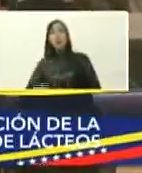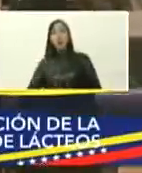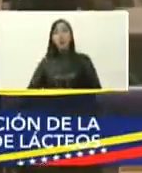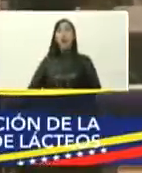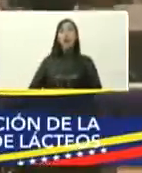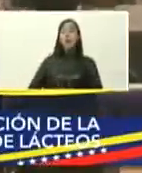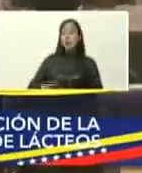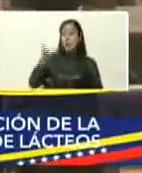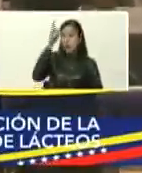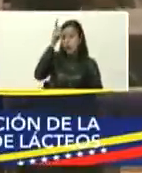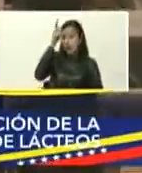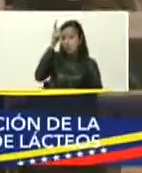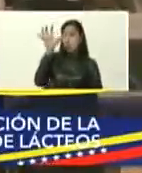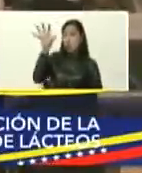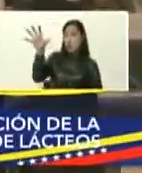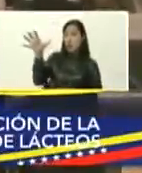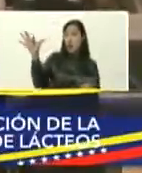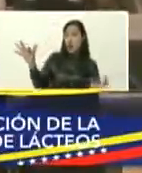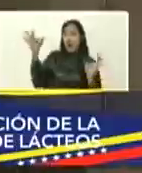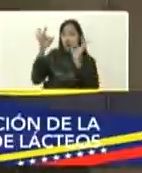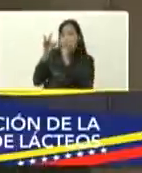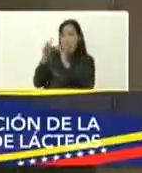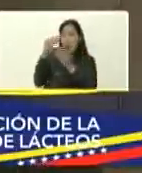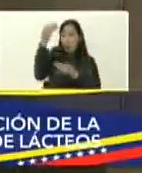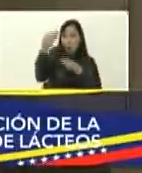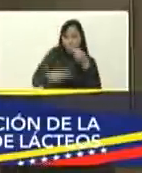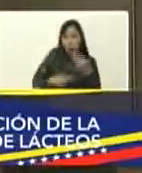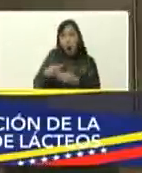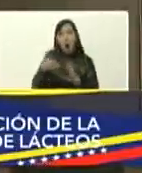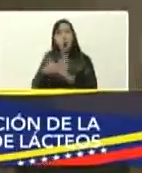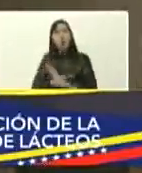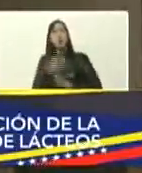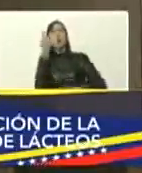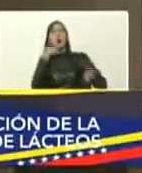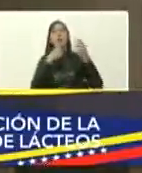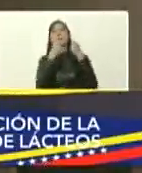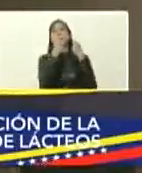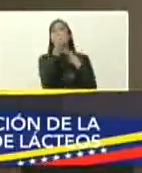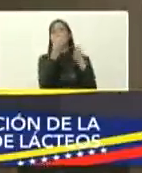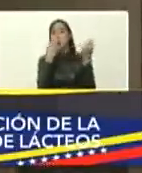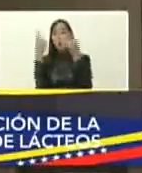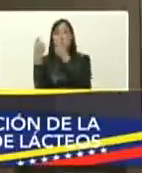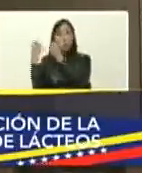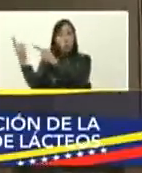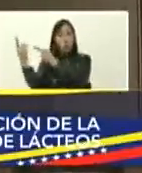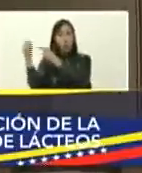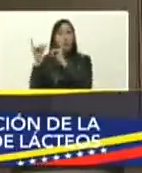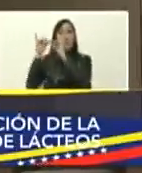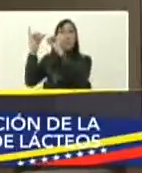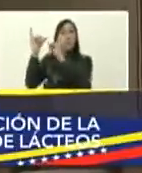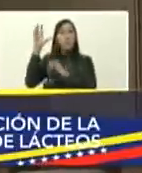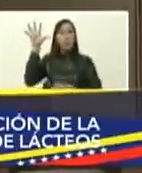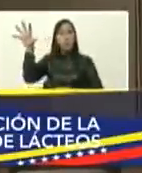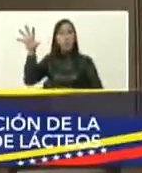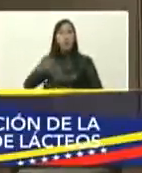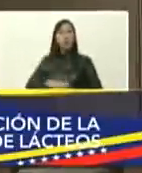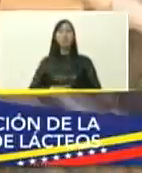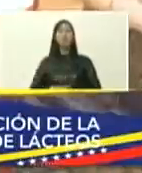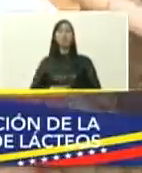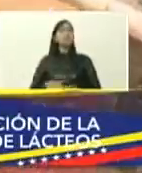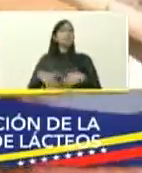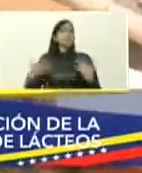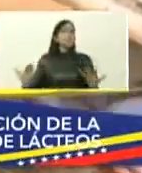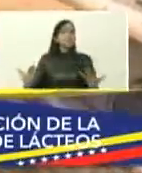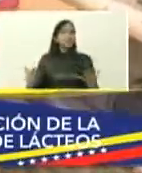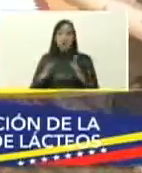donde Bancoes es interlocutor con DEIC, que es la Agencia de Promoción de Exportaciones de Turquía. Génica exporta